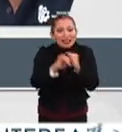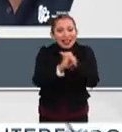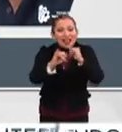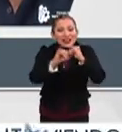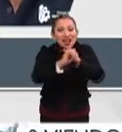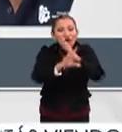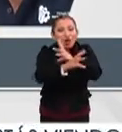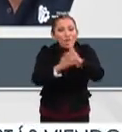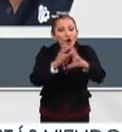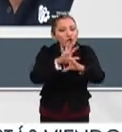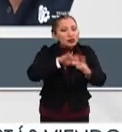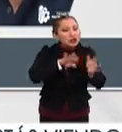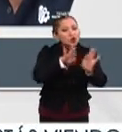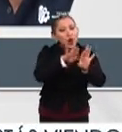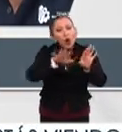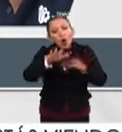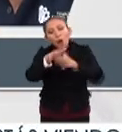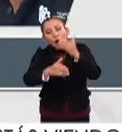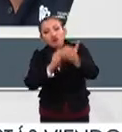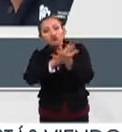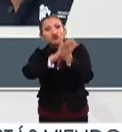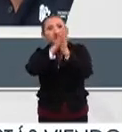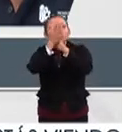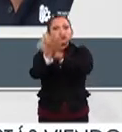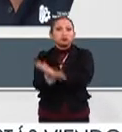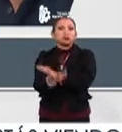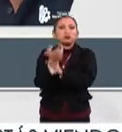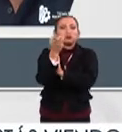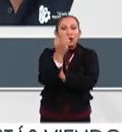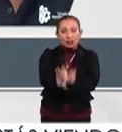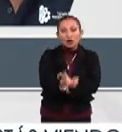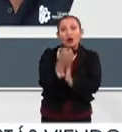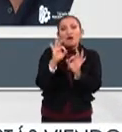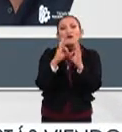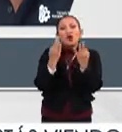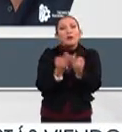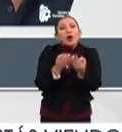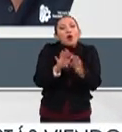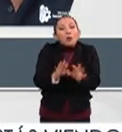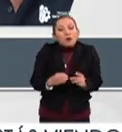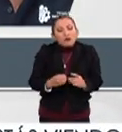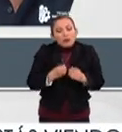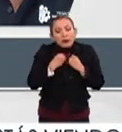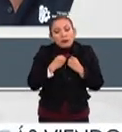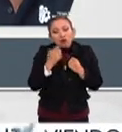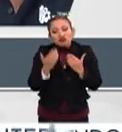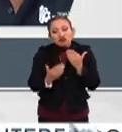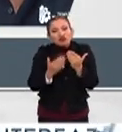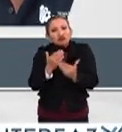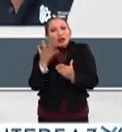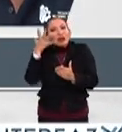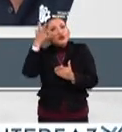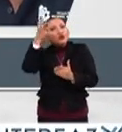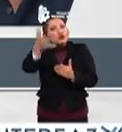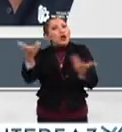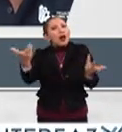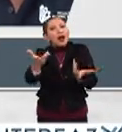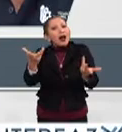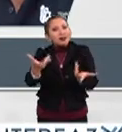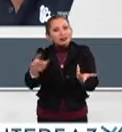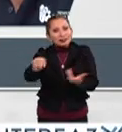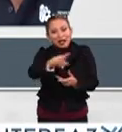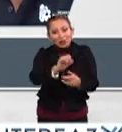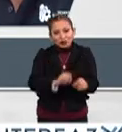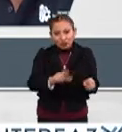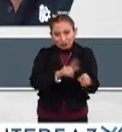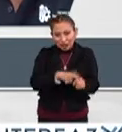de las cosas, ¿no? Y cómo va a revolucionar esto, la manera en cómo vivimos y por supuesto hacia dónde se va a dirigir